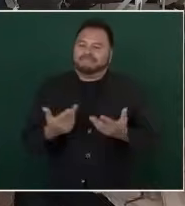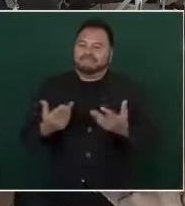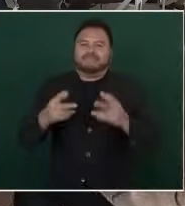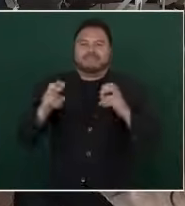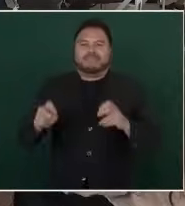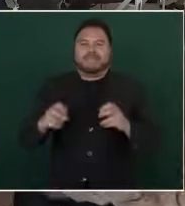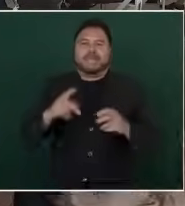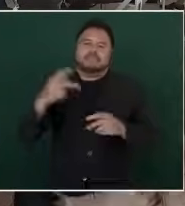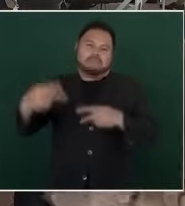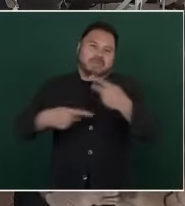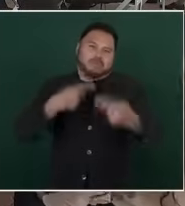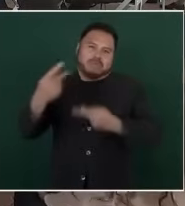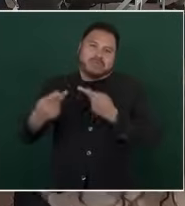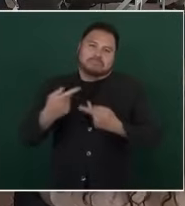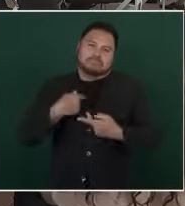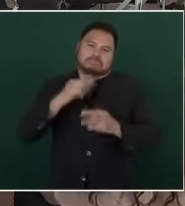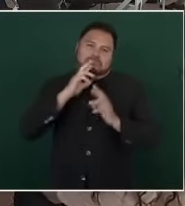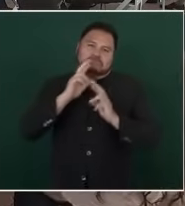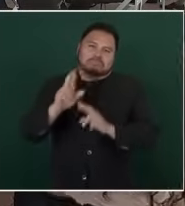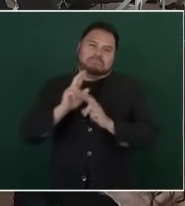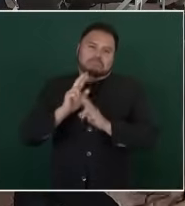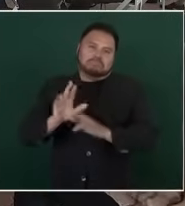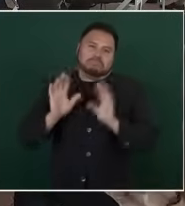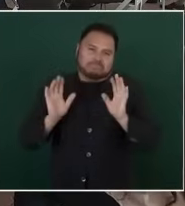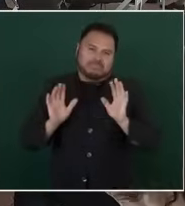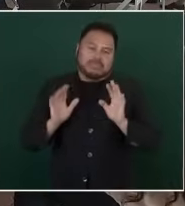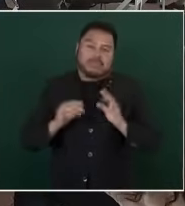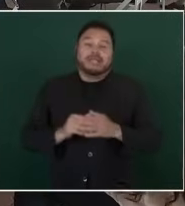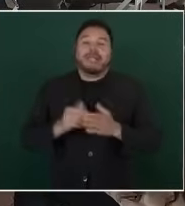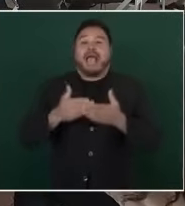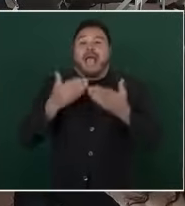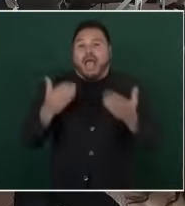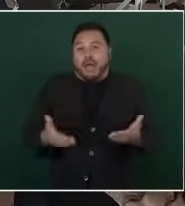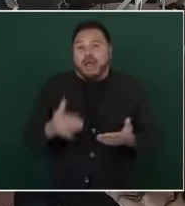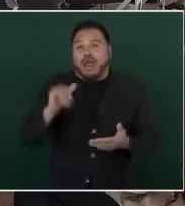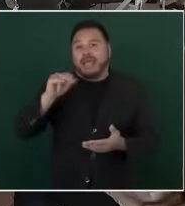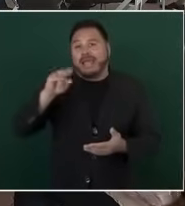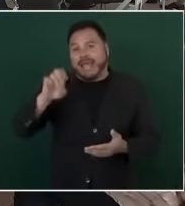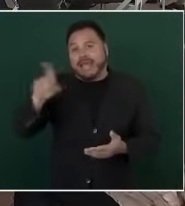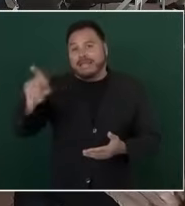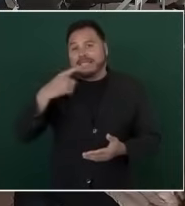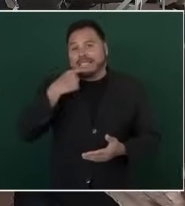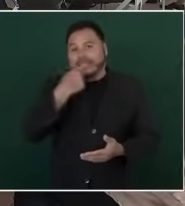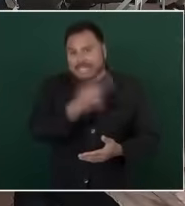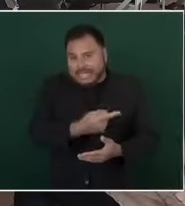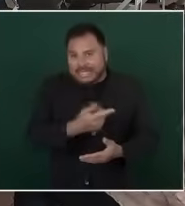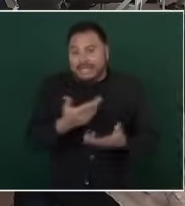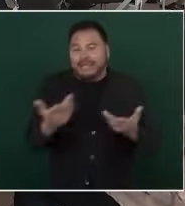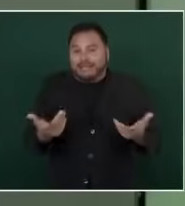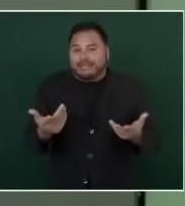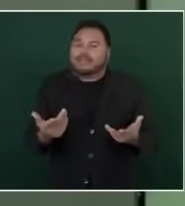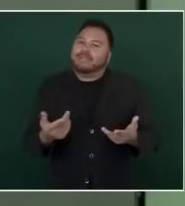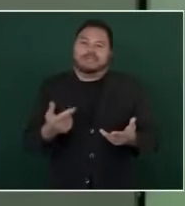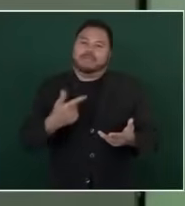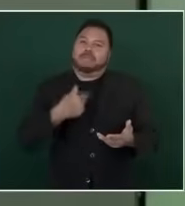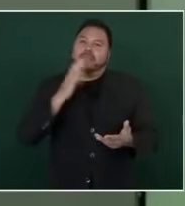de lo que me pregunta, y ahora resulta que quieren que la